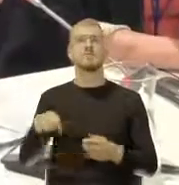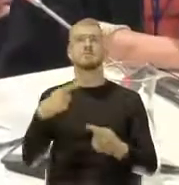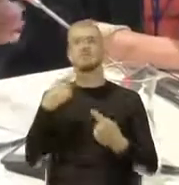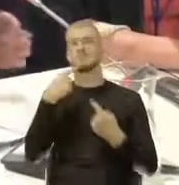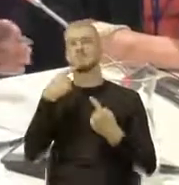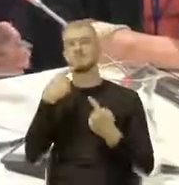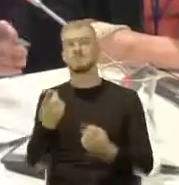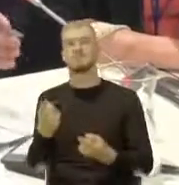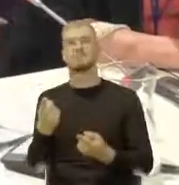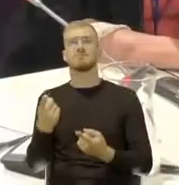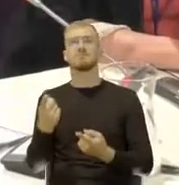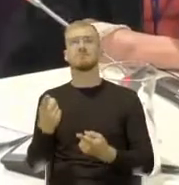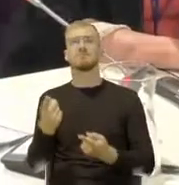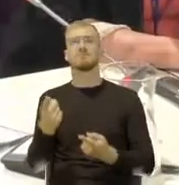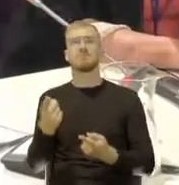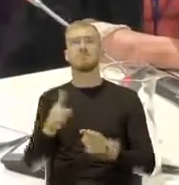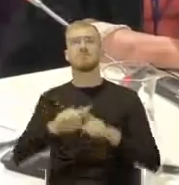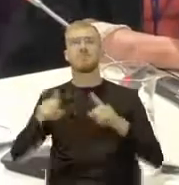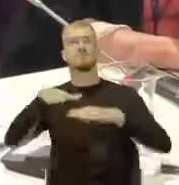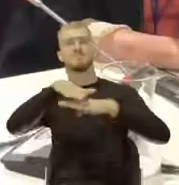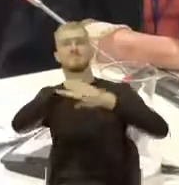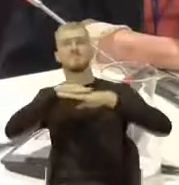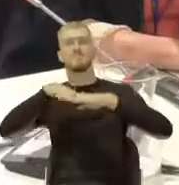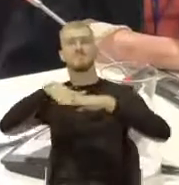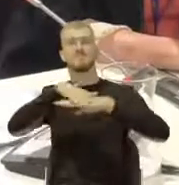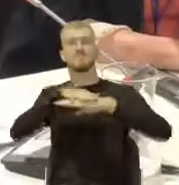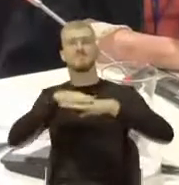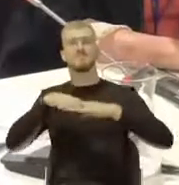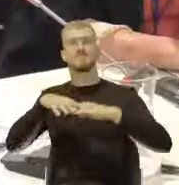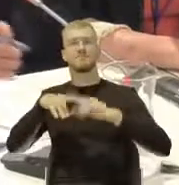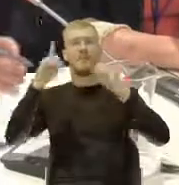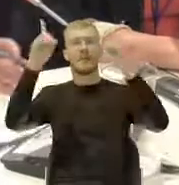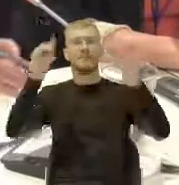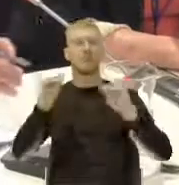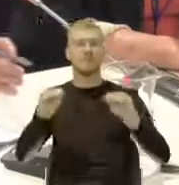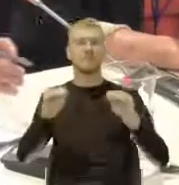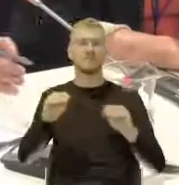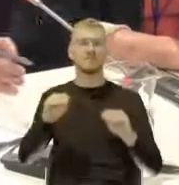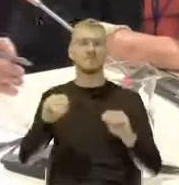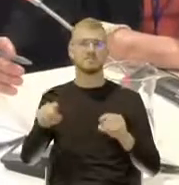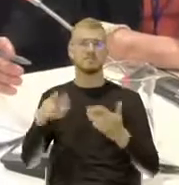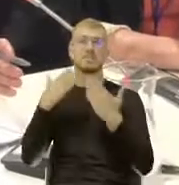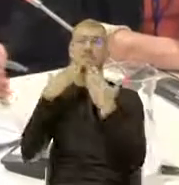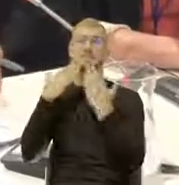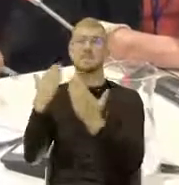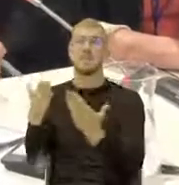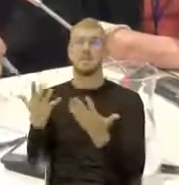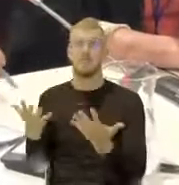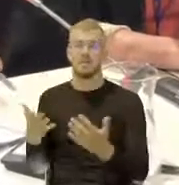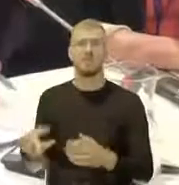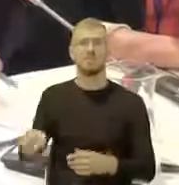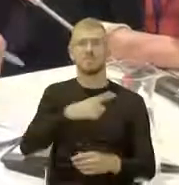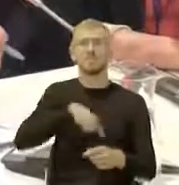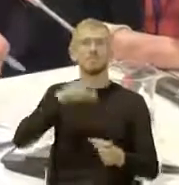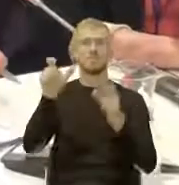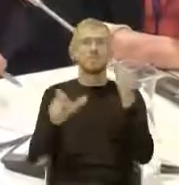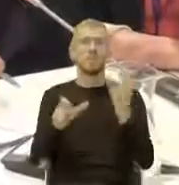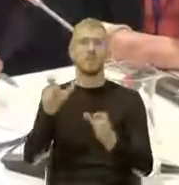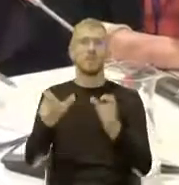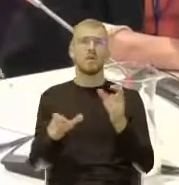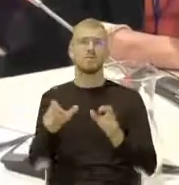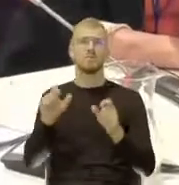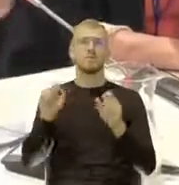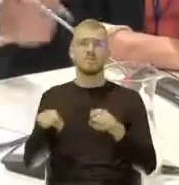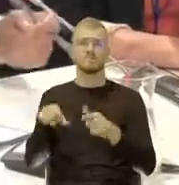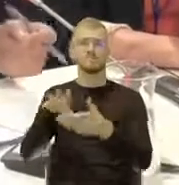tanto los ciudadanos como los fondos de inversión. En esa manera, de esa forma vamos a ganar gobernanza, legitimidad